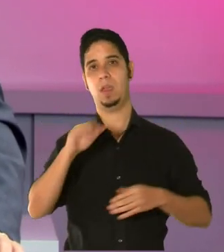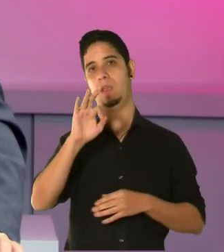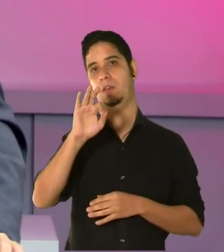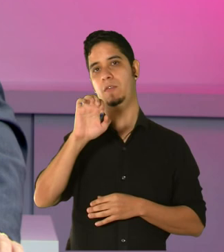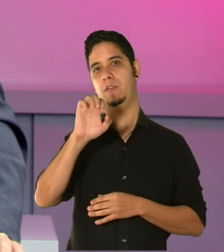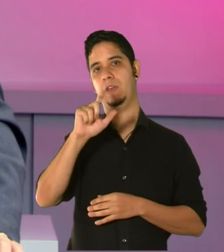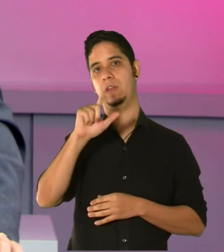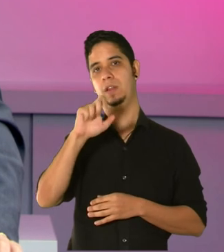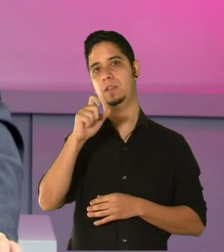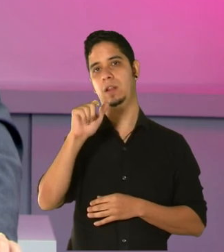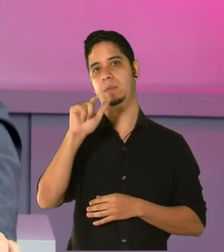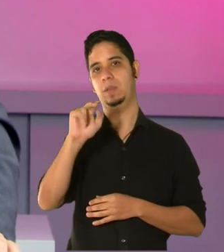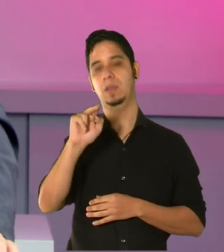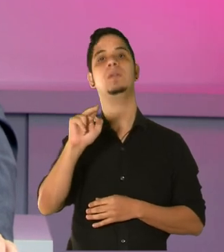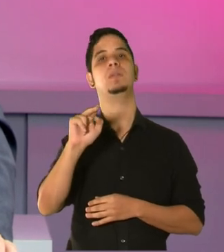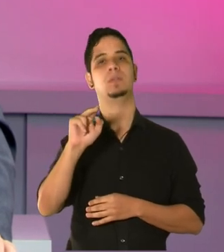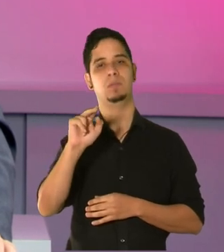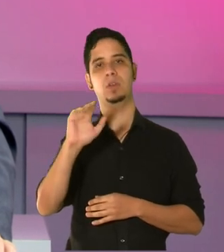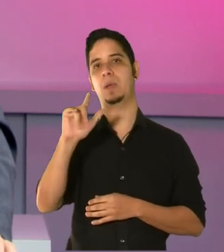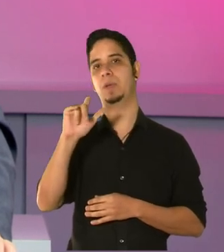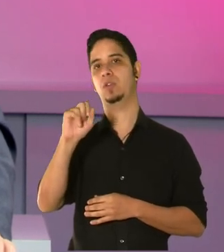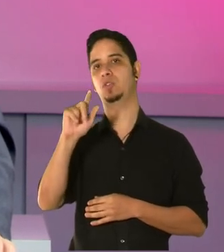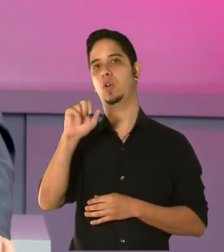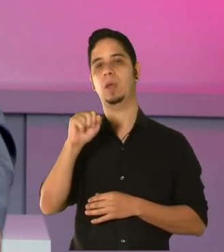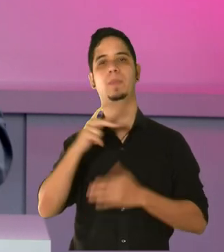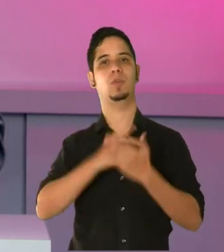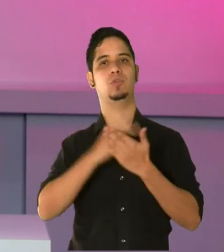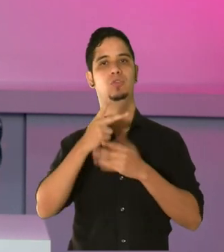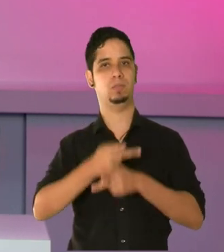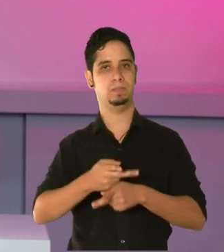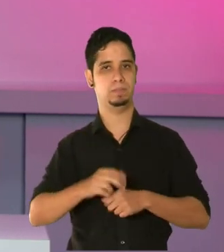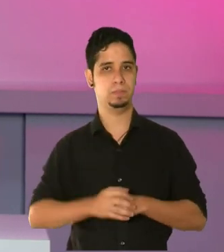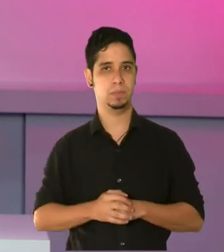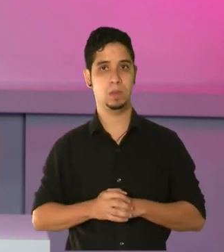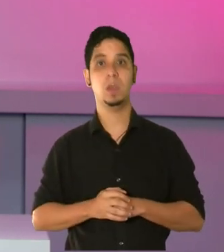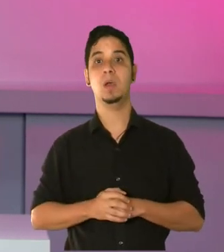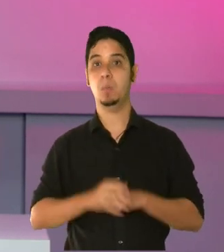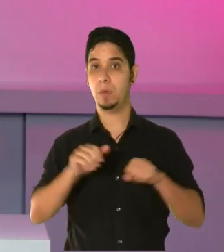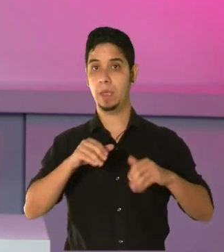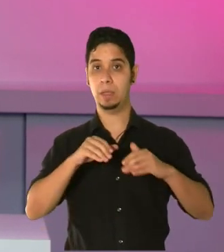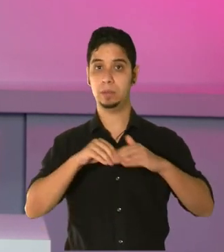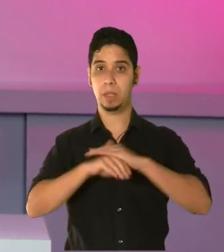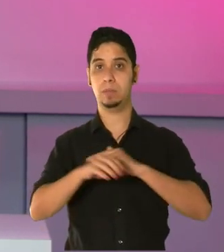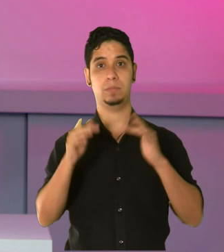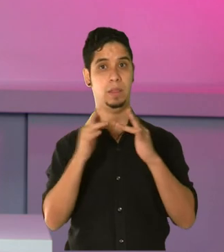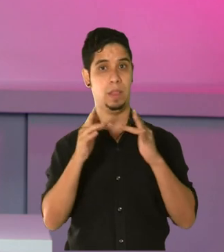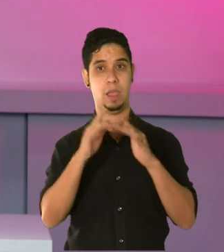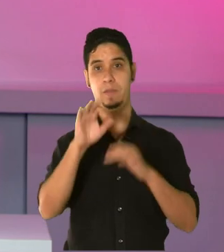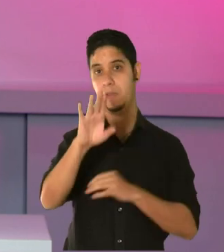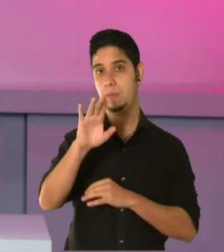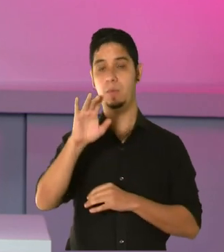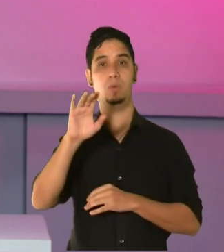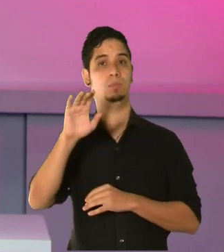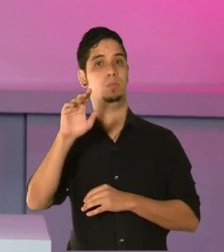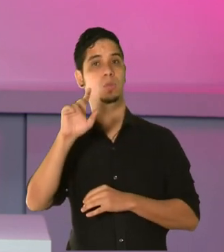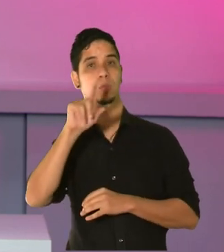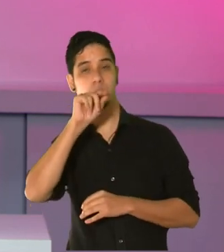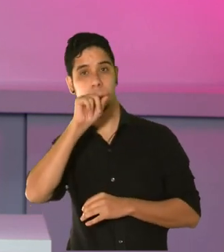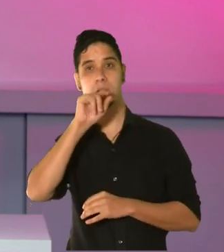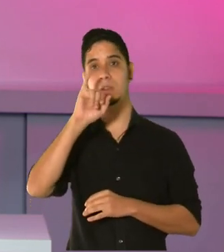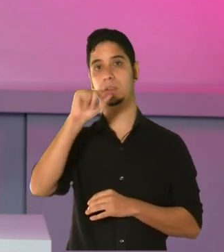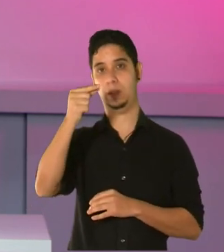alemán en una producción de raúl camilo torres les invitamos a explorar nuestras redes sociales en facebook twitter youtube e